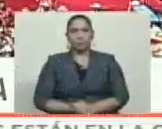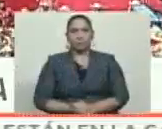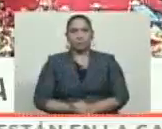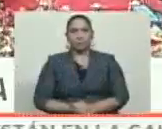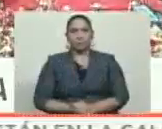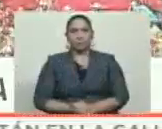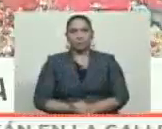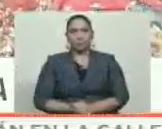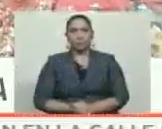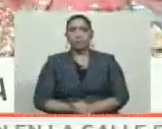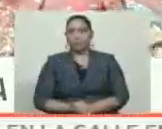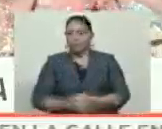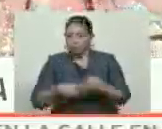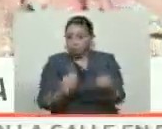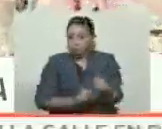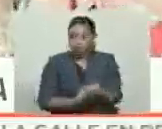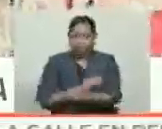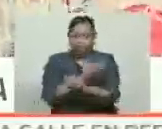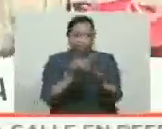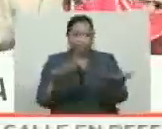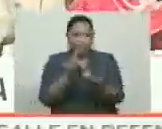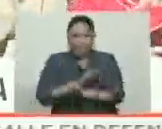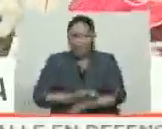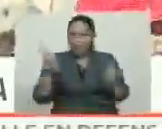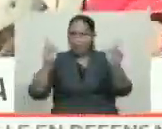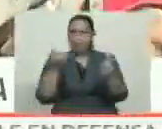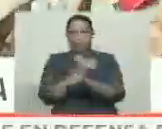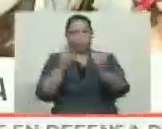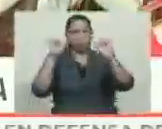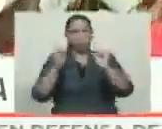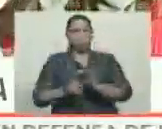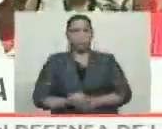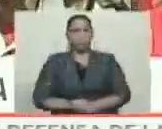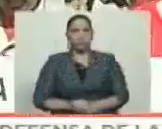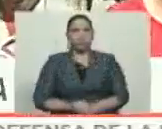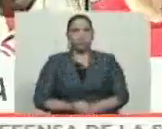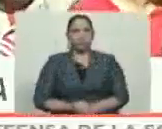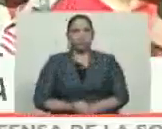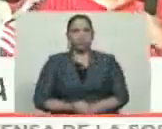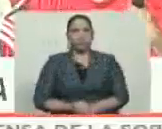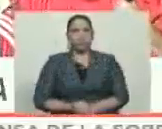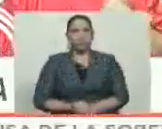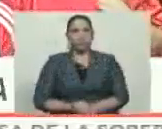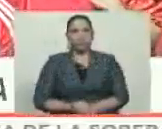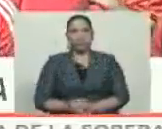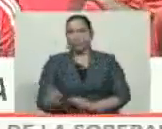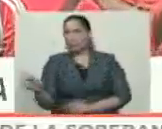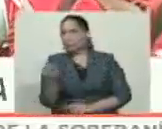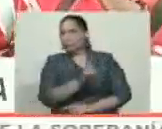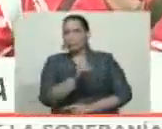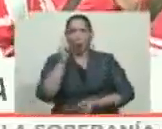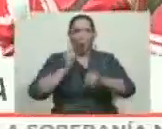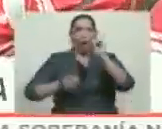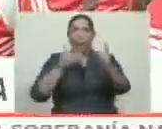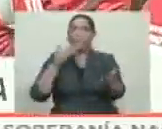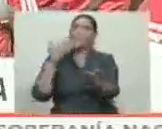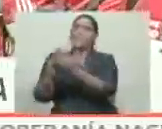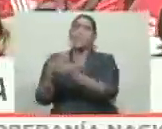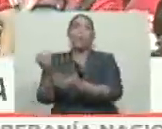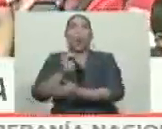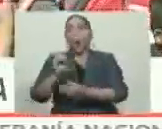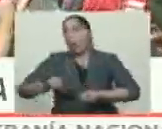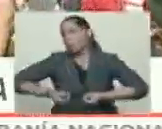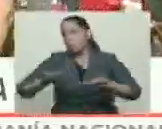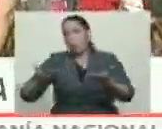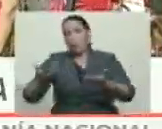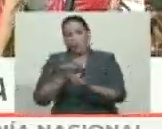Queridos hermanos, la libertad, la independencia, no es algo que se pide o se regala.